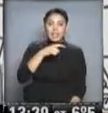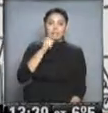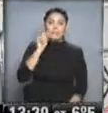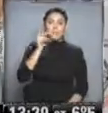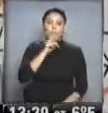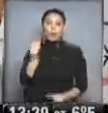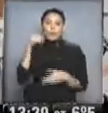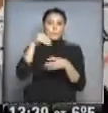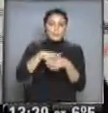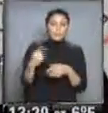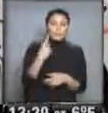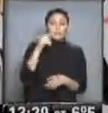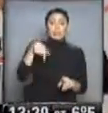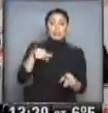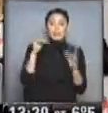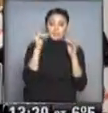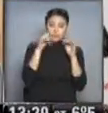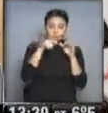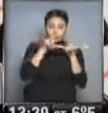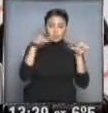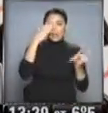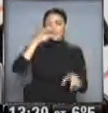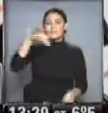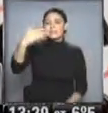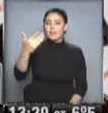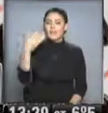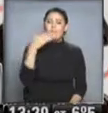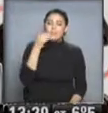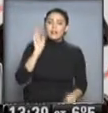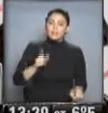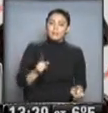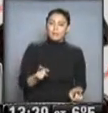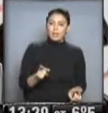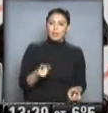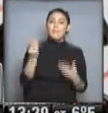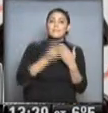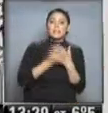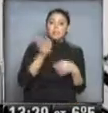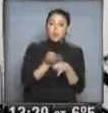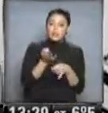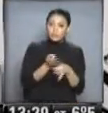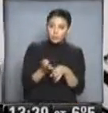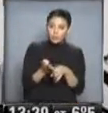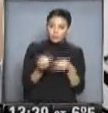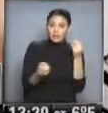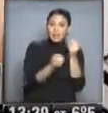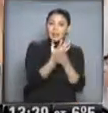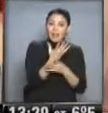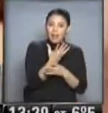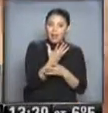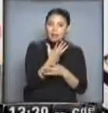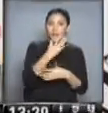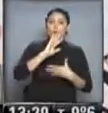1947. Y además en este portal, y en otro momento nos vamos a referir a esto, también el Ministerio de Educación elaboró